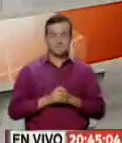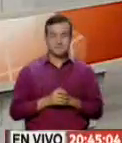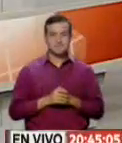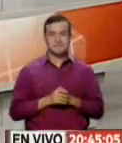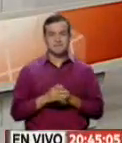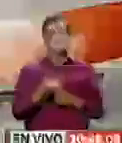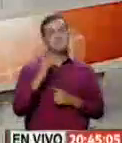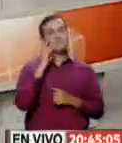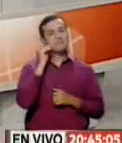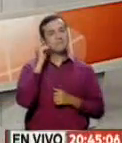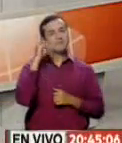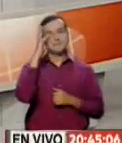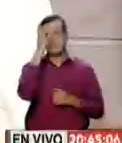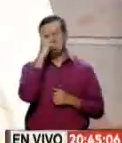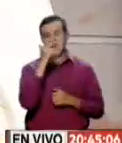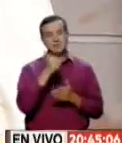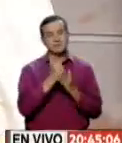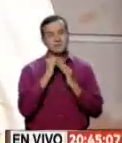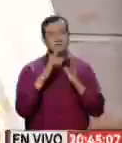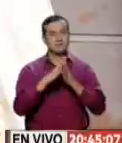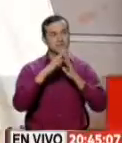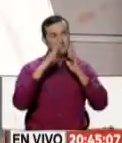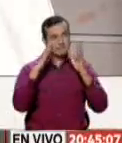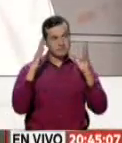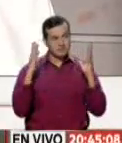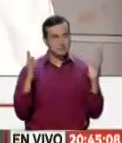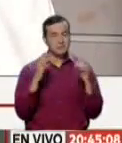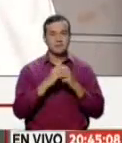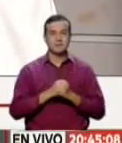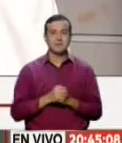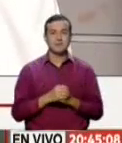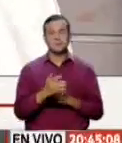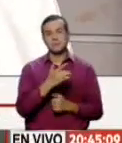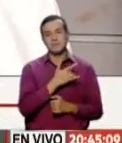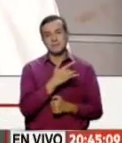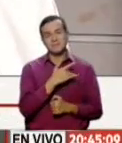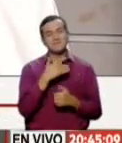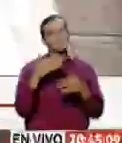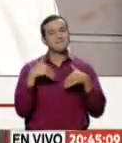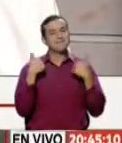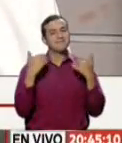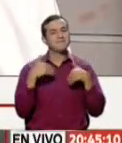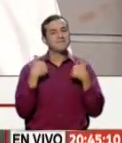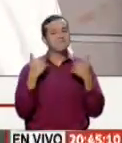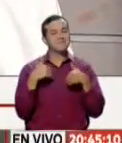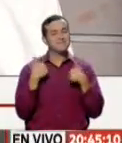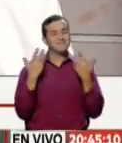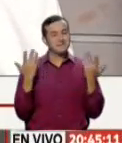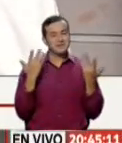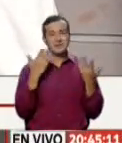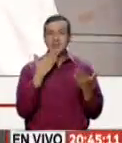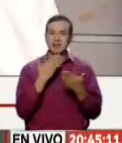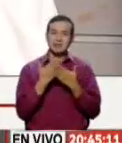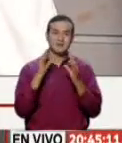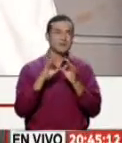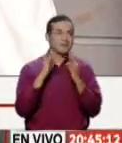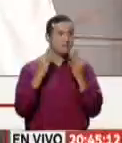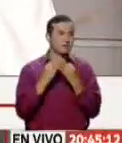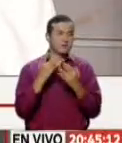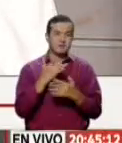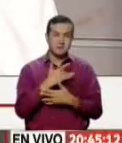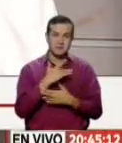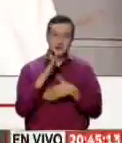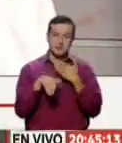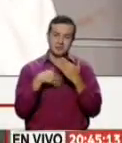una de las experiencias más bonitas, enriquecedoras. Me siento súper contento. Gracias a mi familia. Para mí